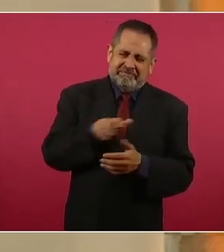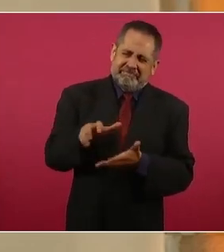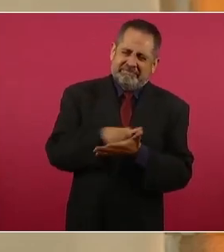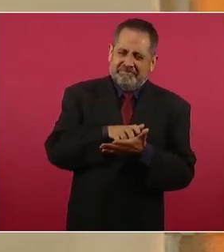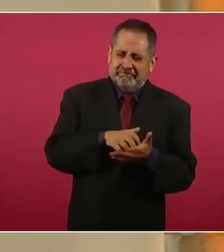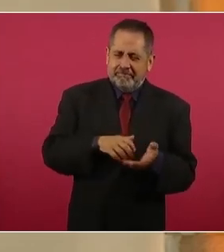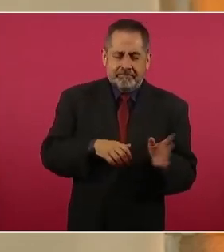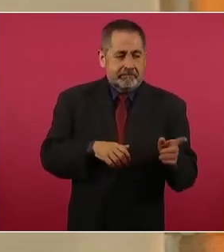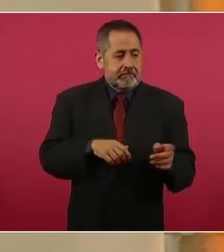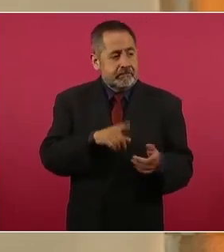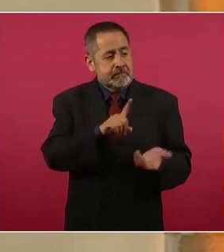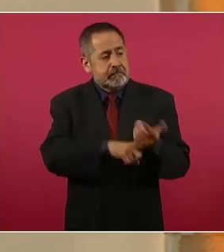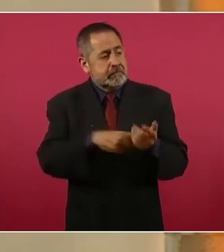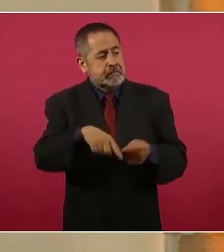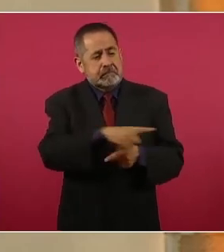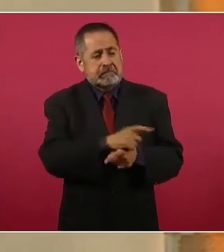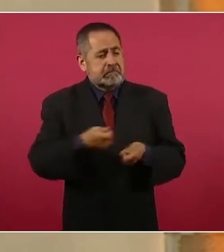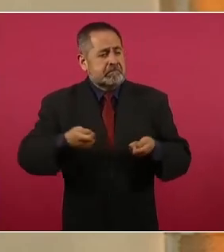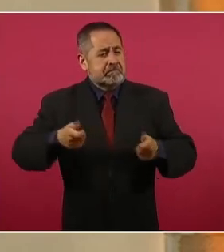y cobardía